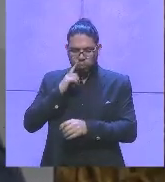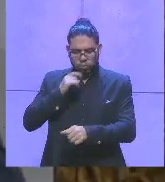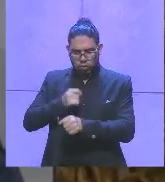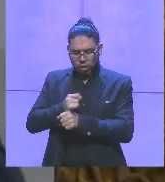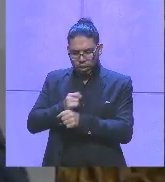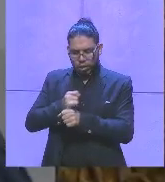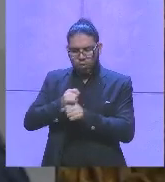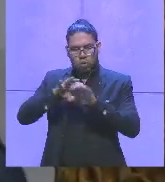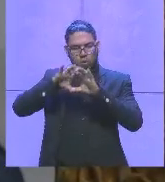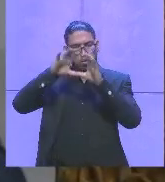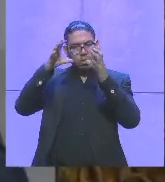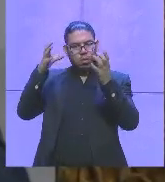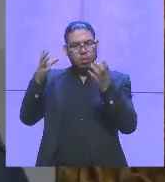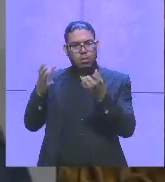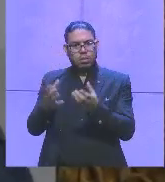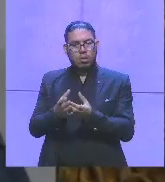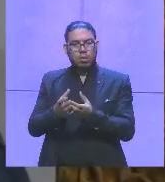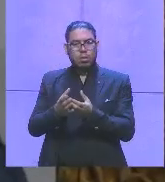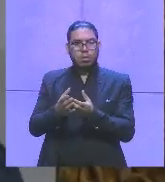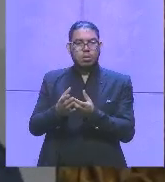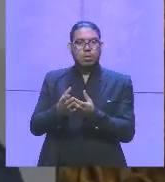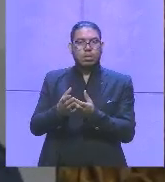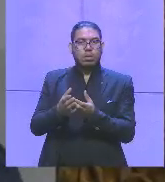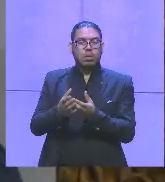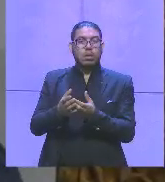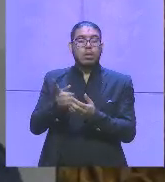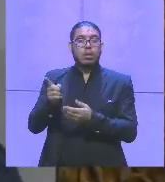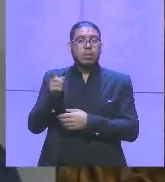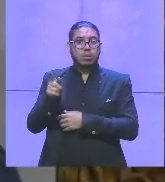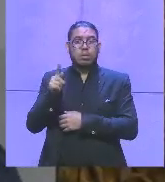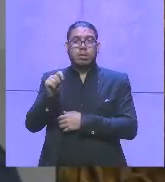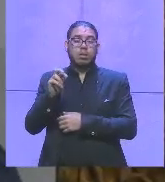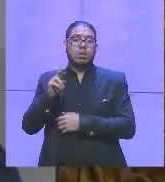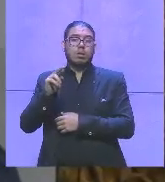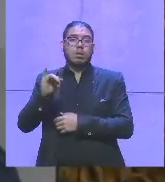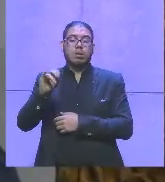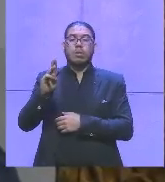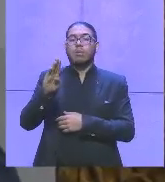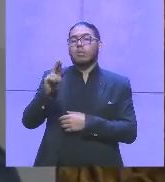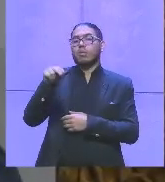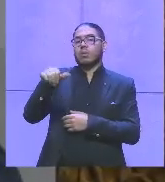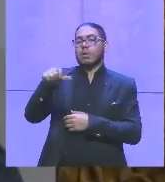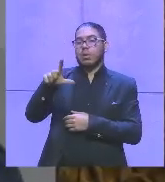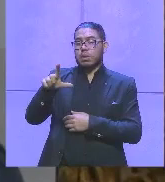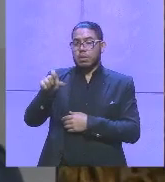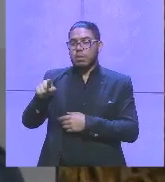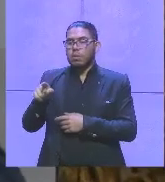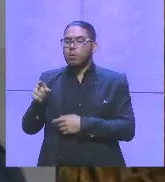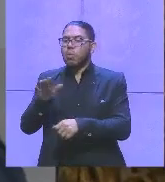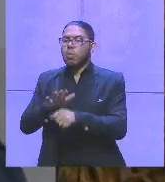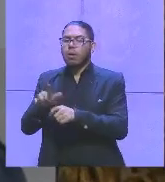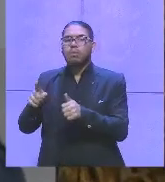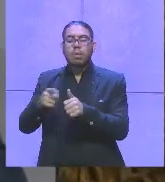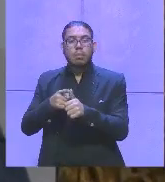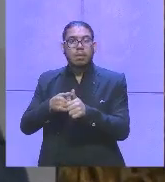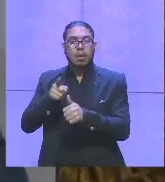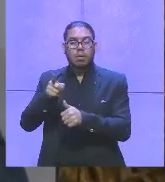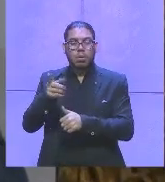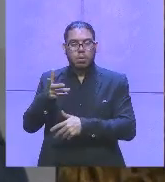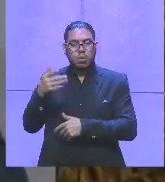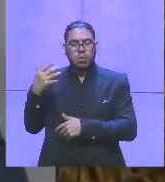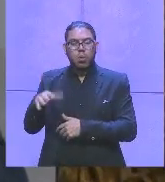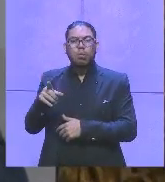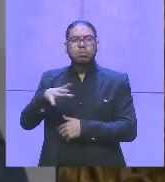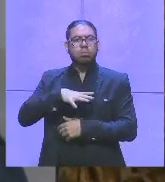igual de qué manera el tribunal pues, analiza ciertos principios, ¿no? La obra da